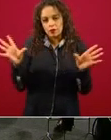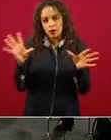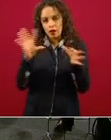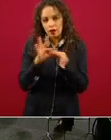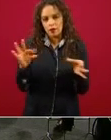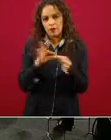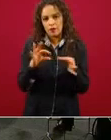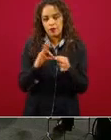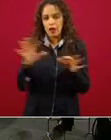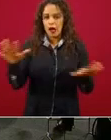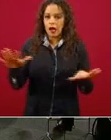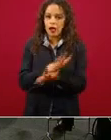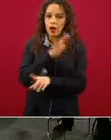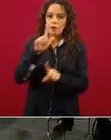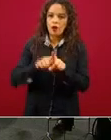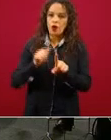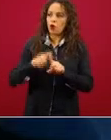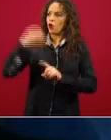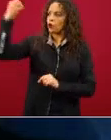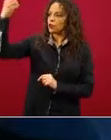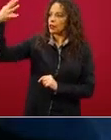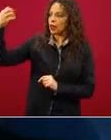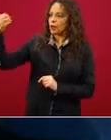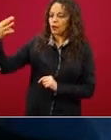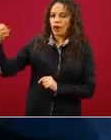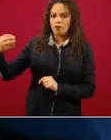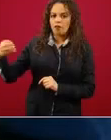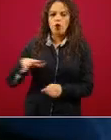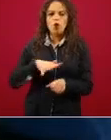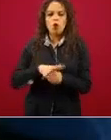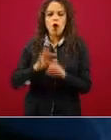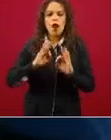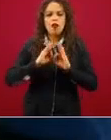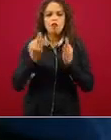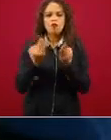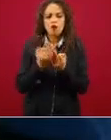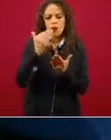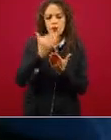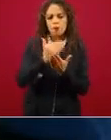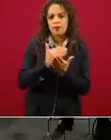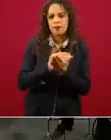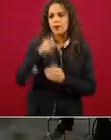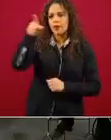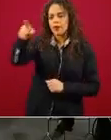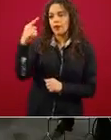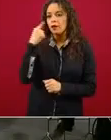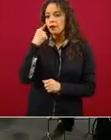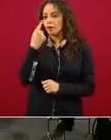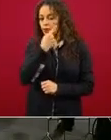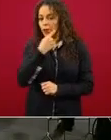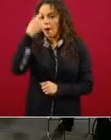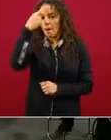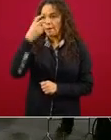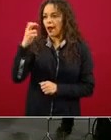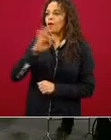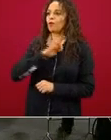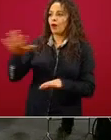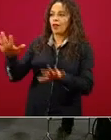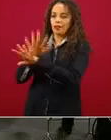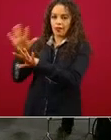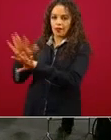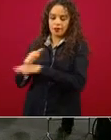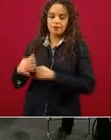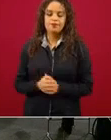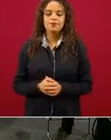color en el semáforo. ¿Cuáles son los parámetros que están considerando? Con mucho gusto. Los parámetros del semáforo